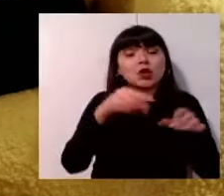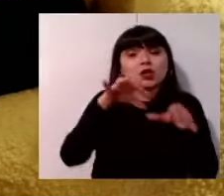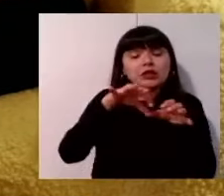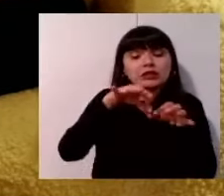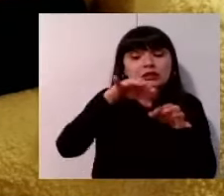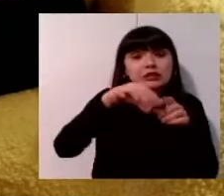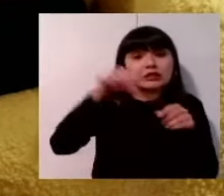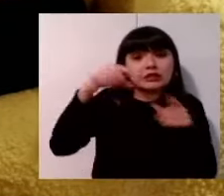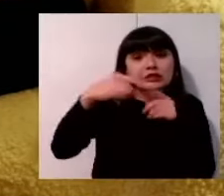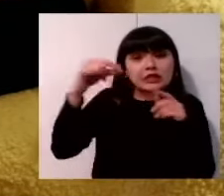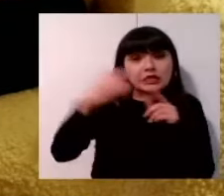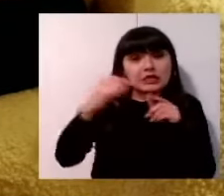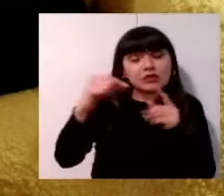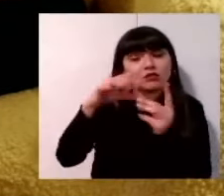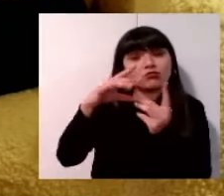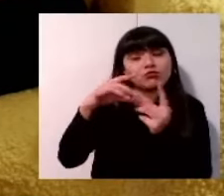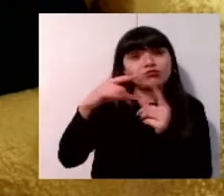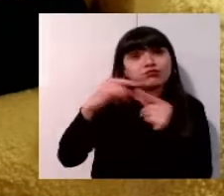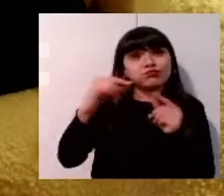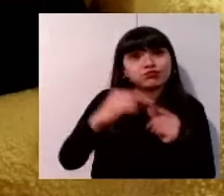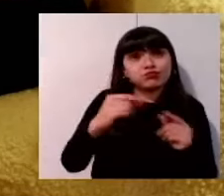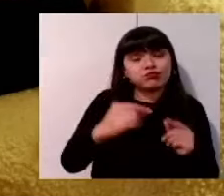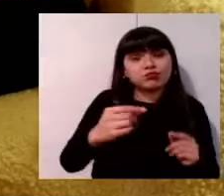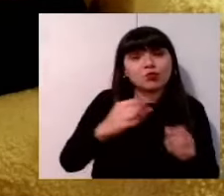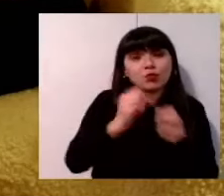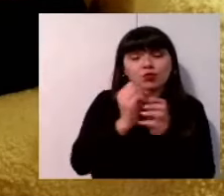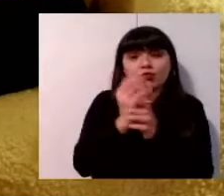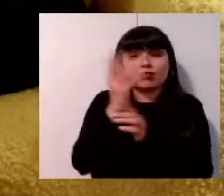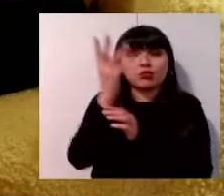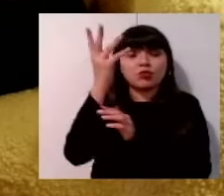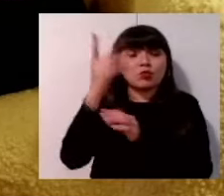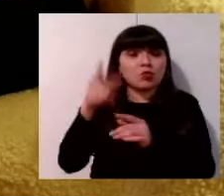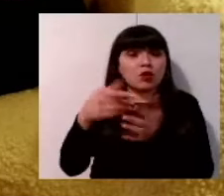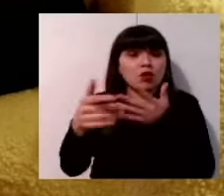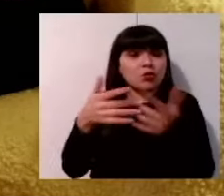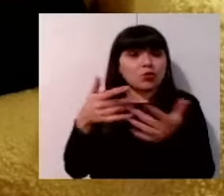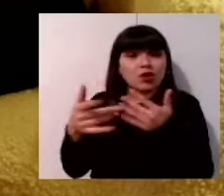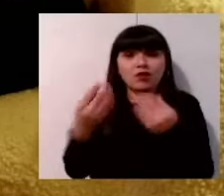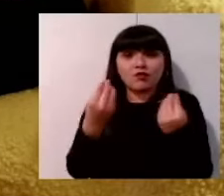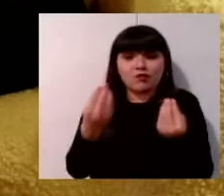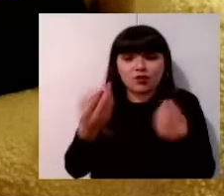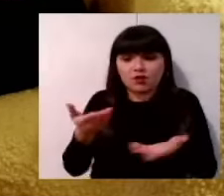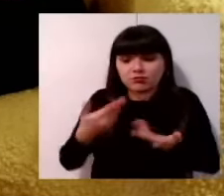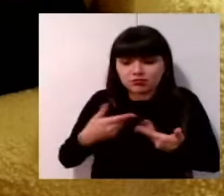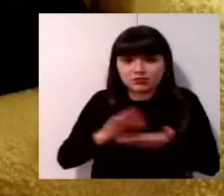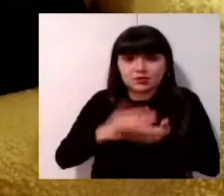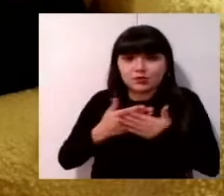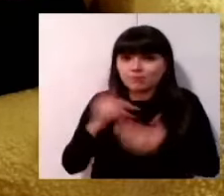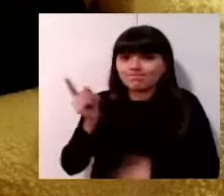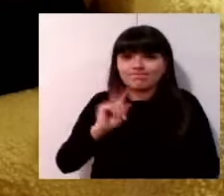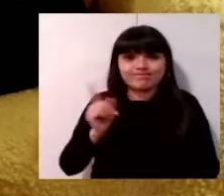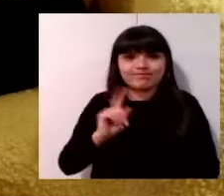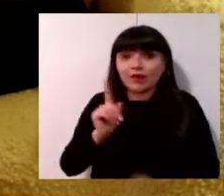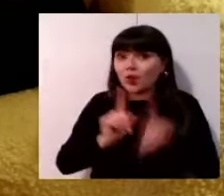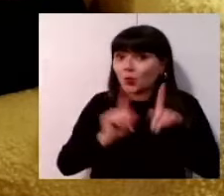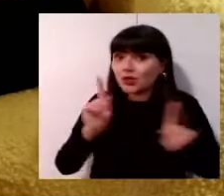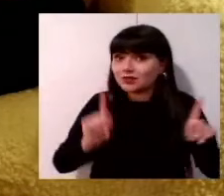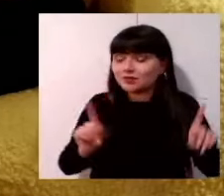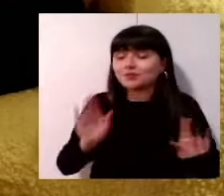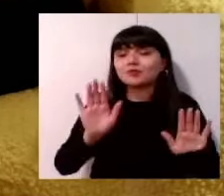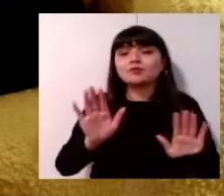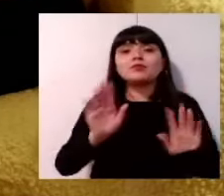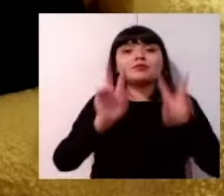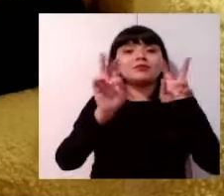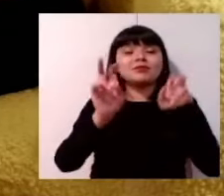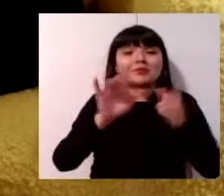necesariamente son buenas para la salud. Y con respecto a tomar algo caliente, el problema de darles